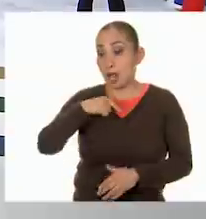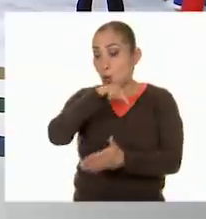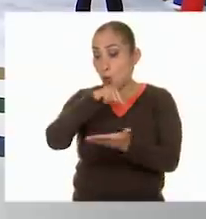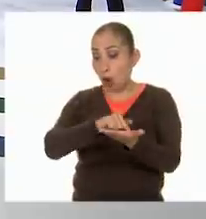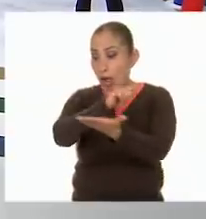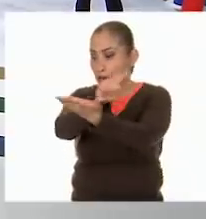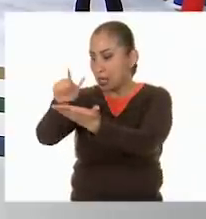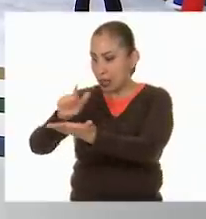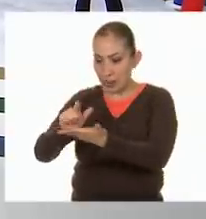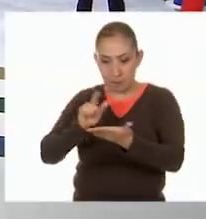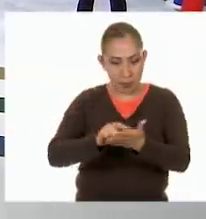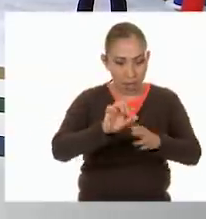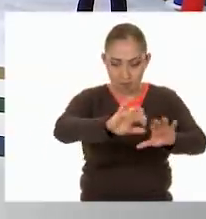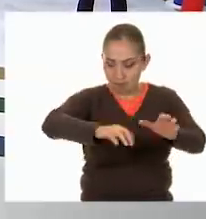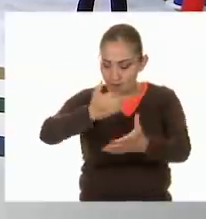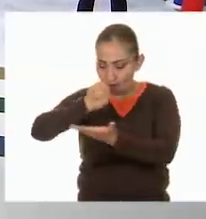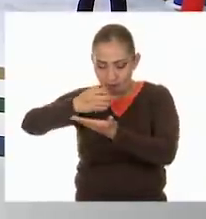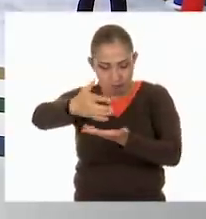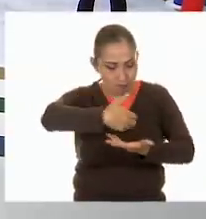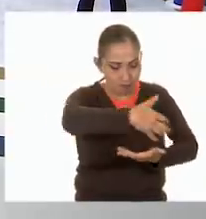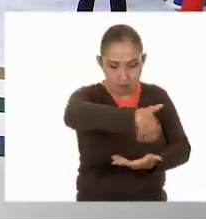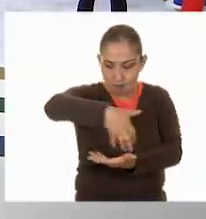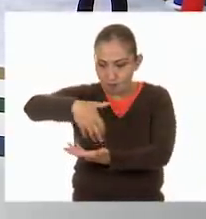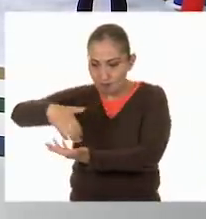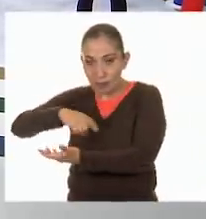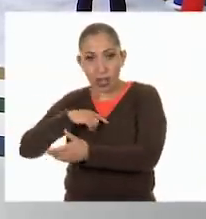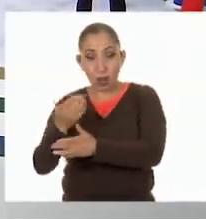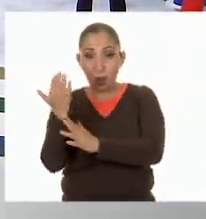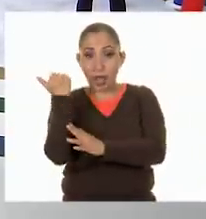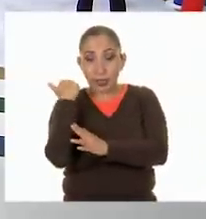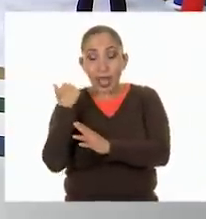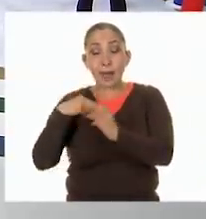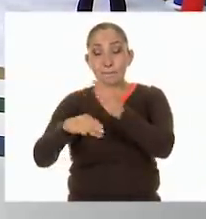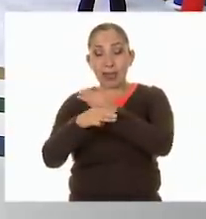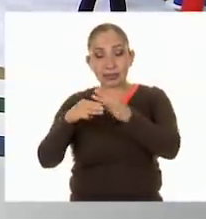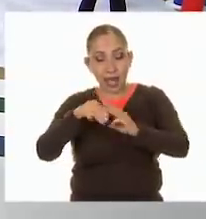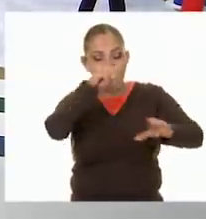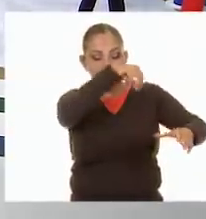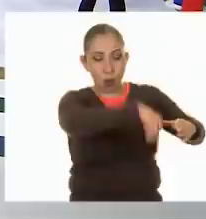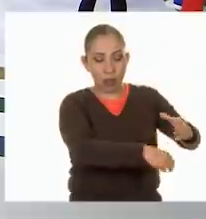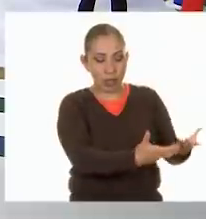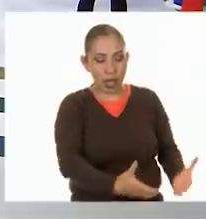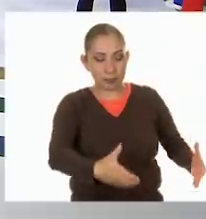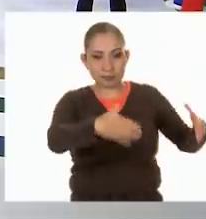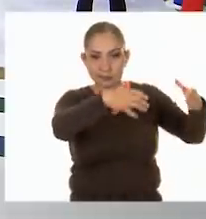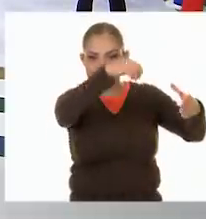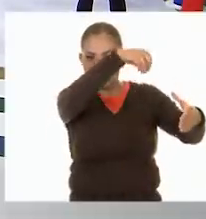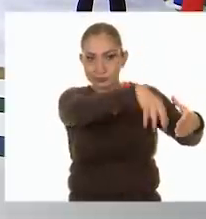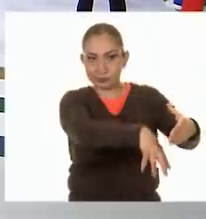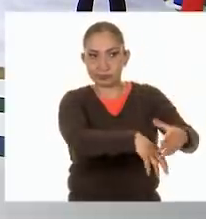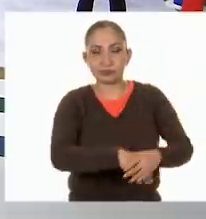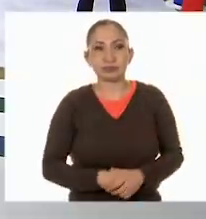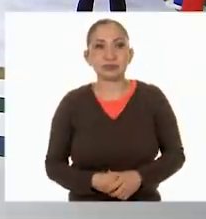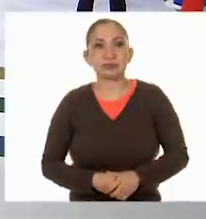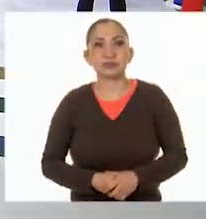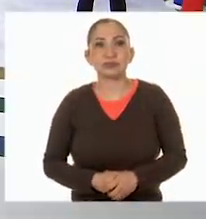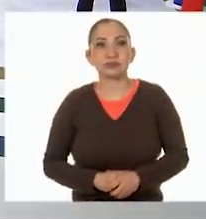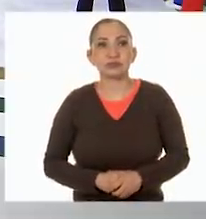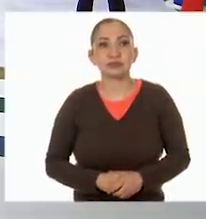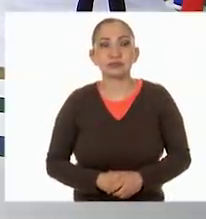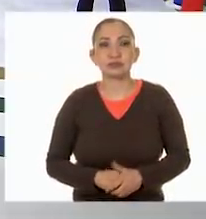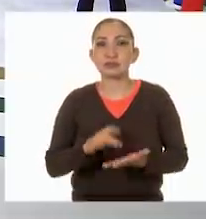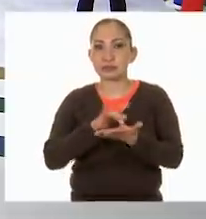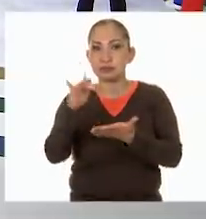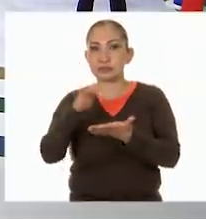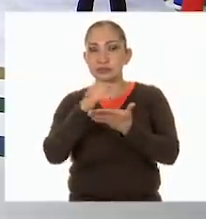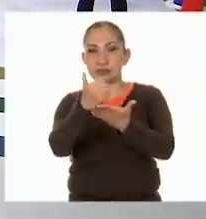nuestra área limpia y segura como al principio. Te ayudamos. Y guardar nuestro material en nuestro costalito. Ahí está nuestro costalito de materiales. Ahorita